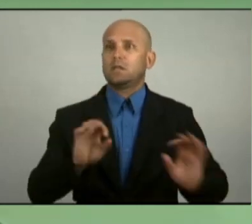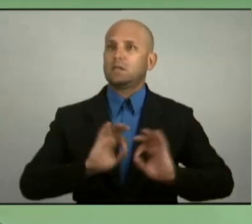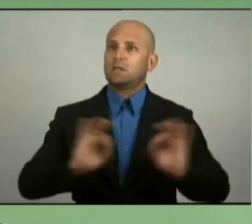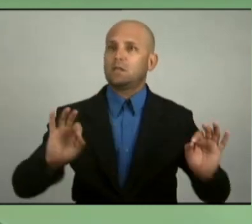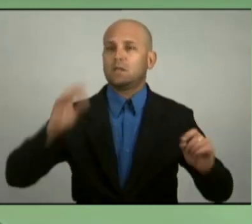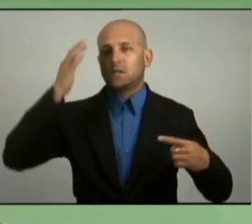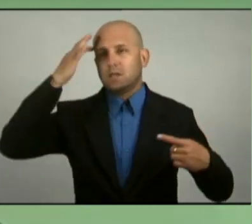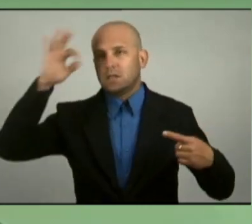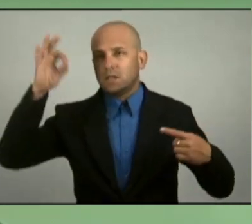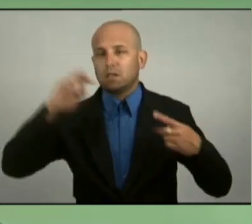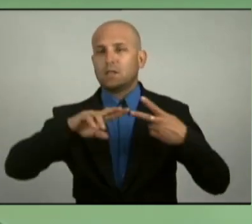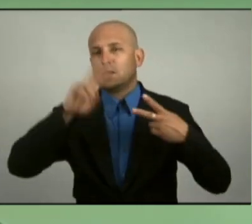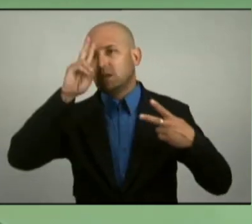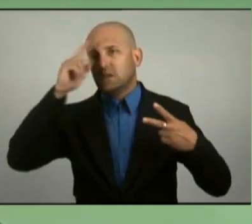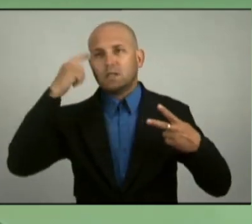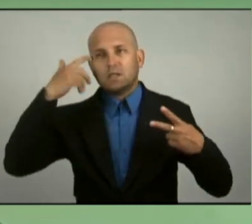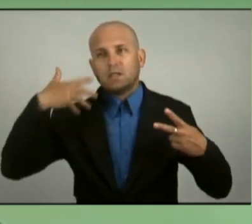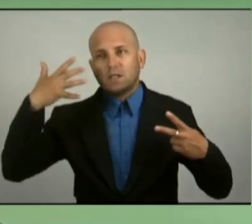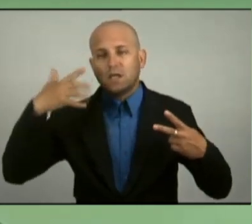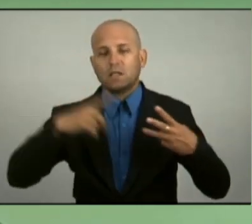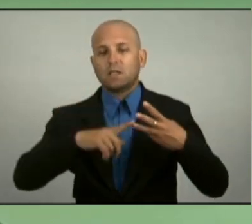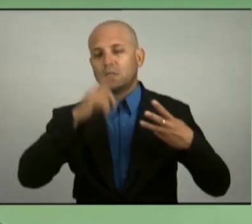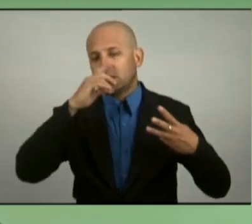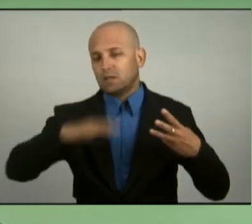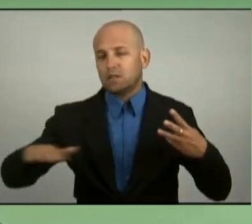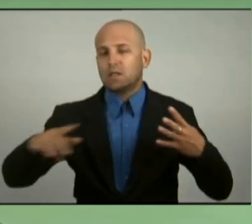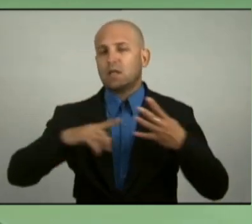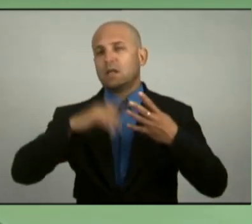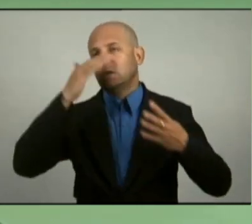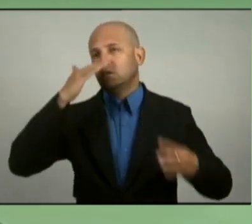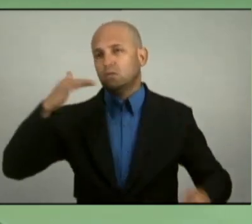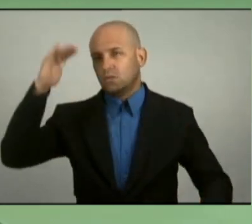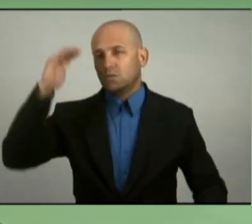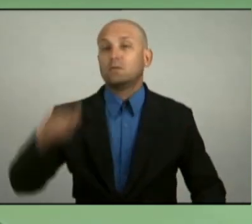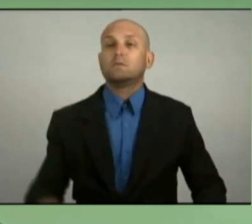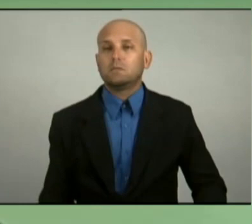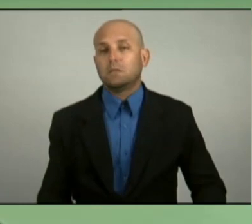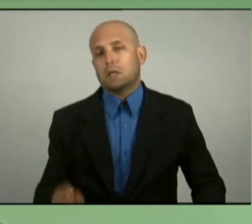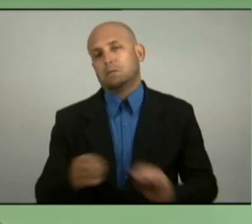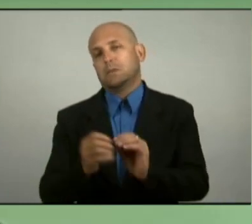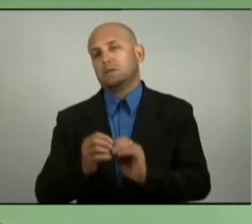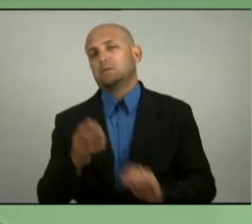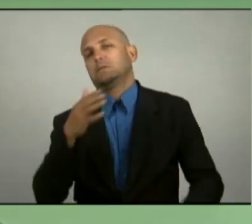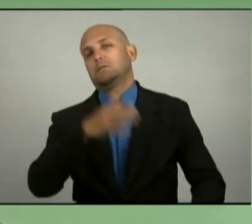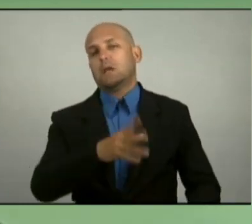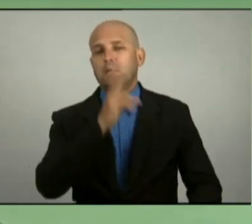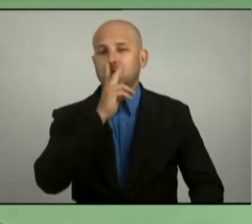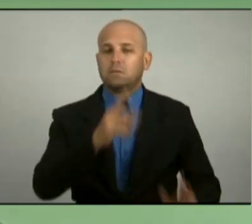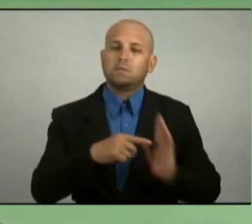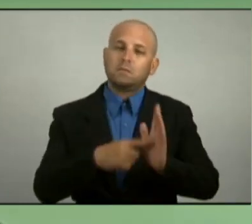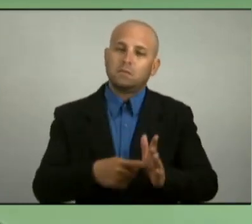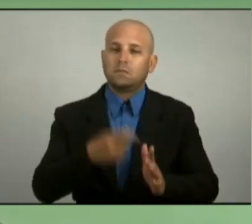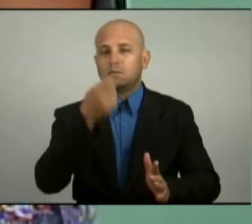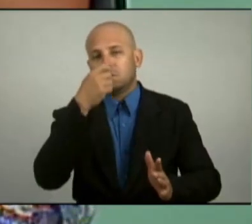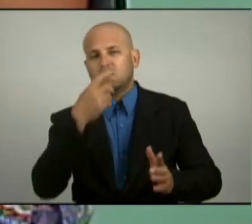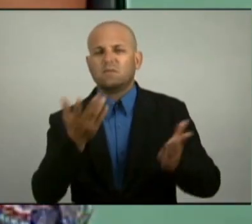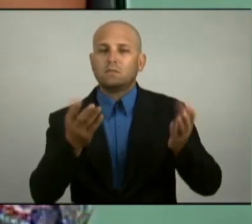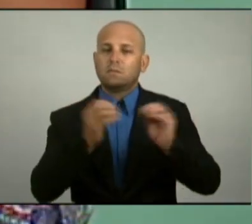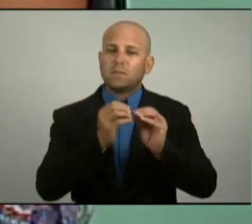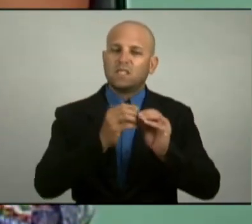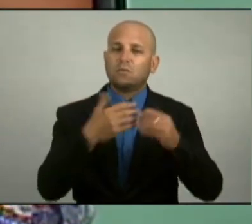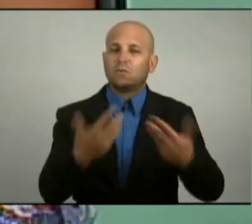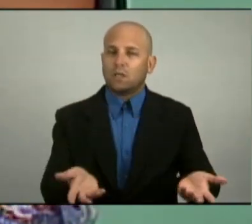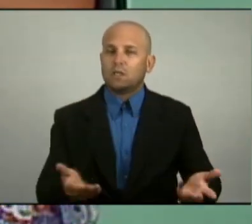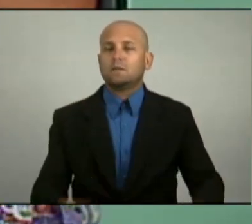psicología psiquiatría infantil y de adulto Y entonces pueden ser atendidas las personas con esta problemática Muchísimas gracias